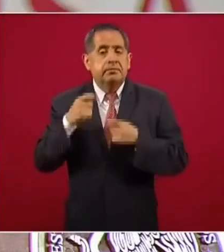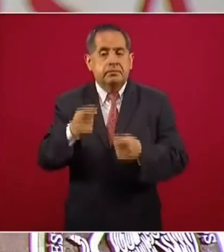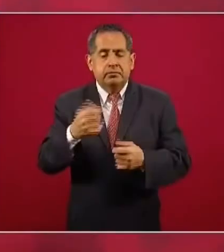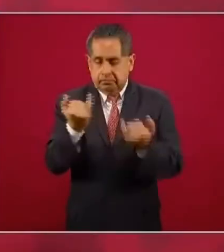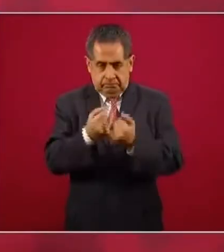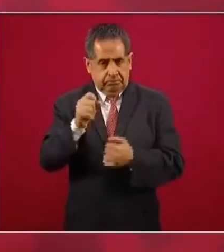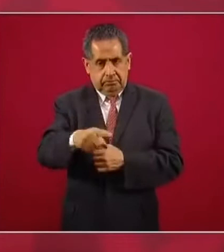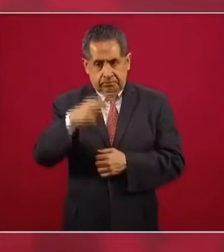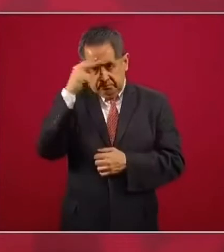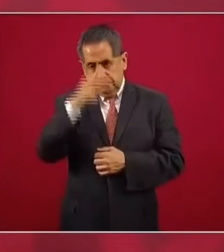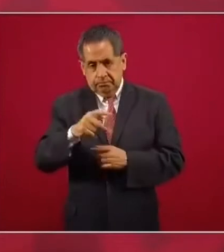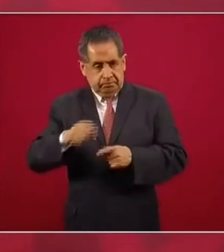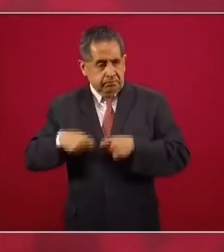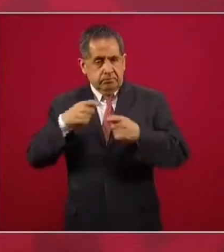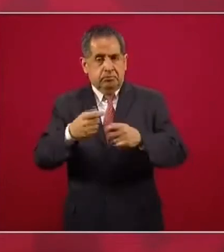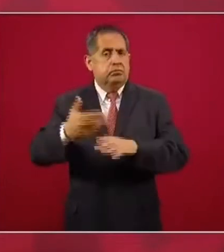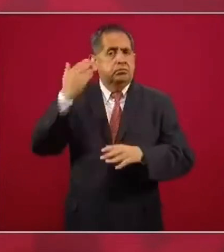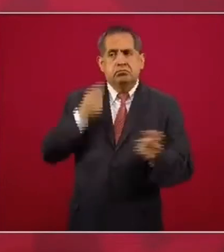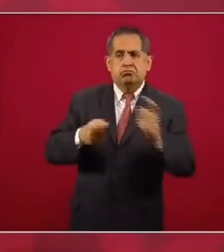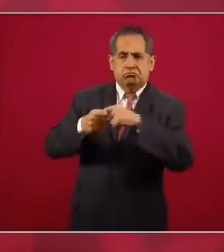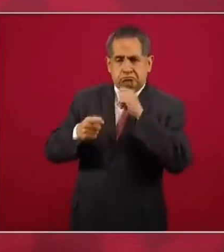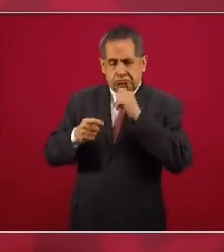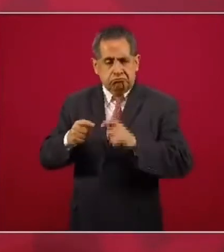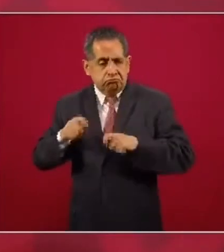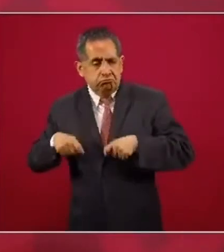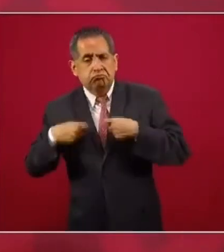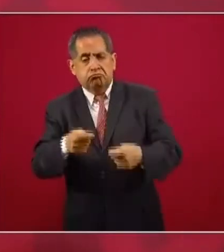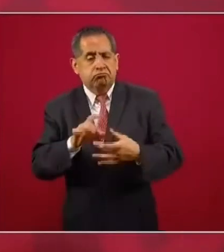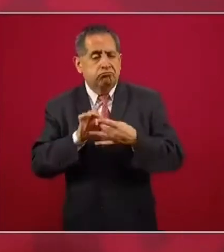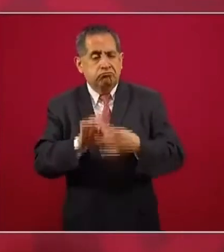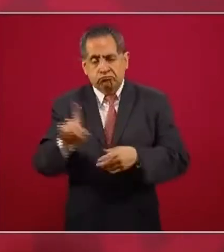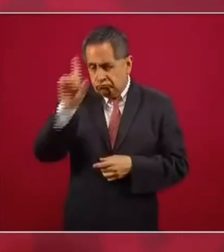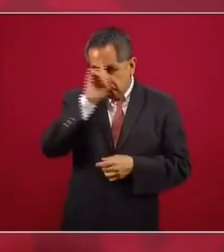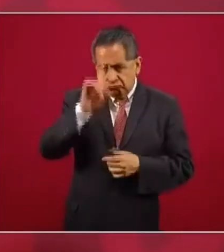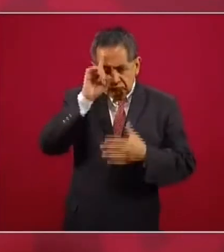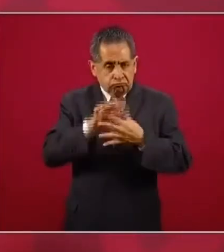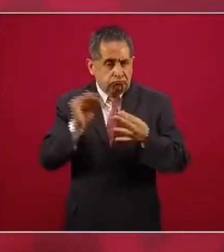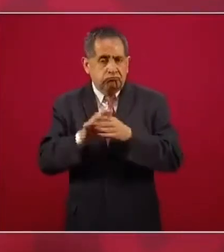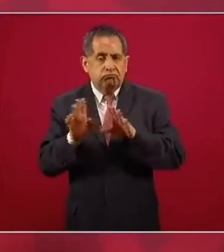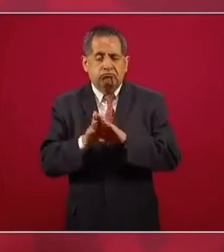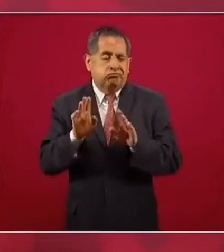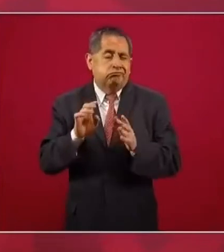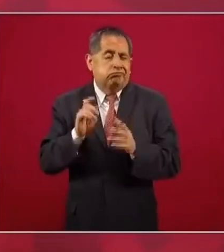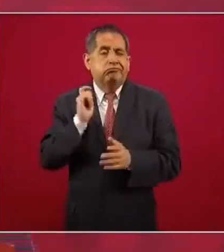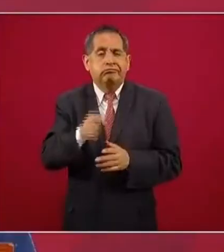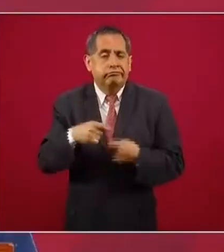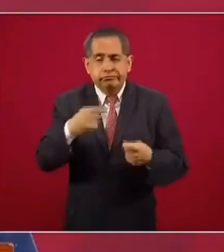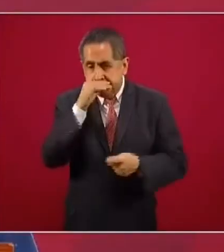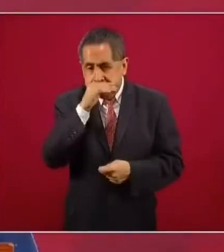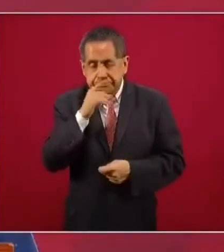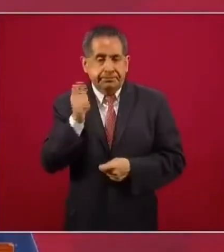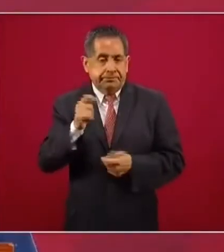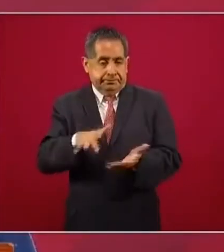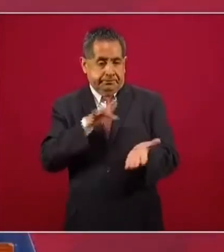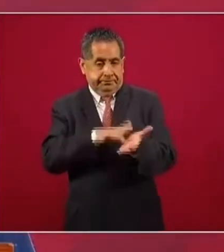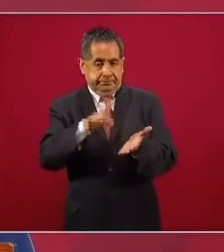de México, mucho antes de que se adhiriera a estos fondos, una cooperación técnica que abarca, por nombrar solo algunos aspectos, el